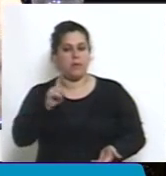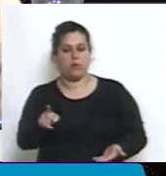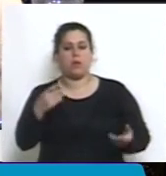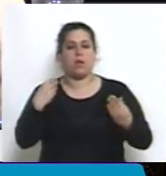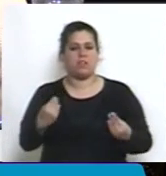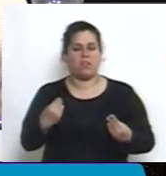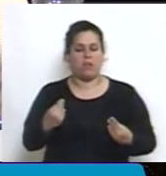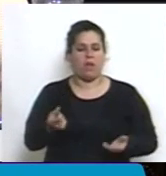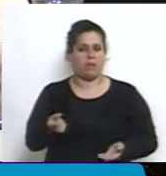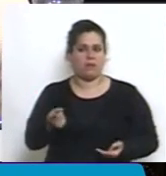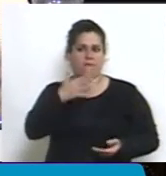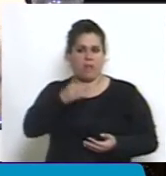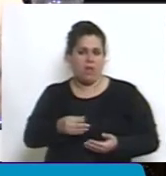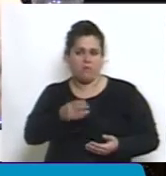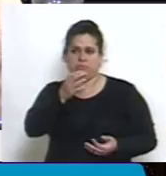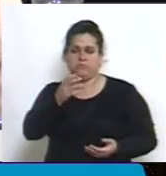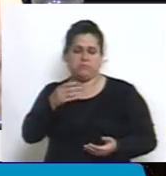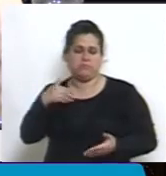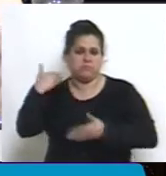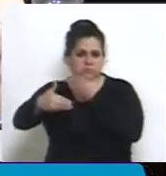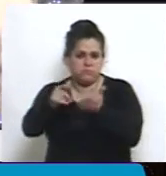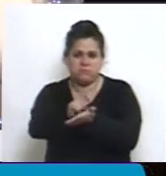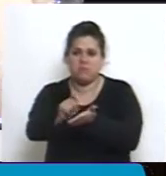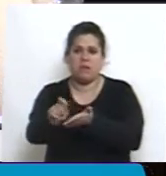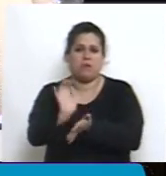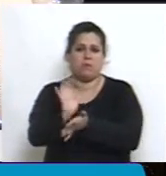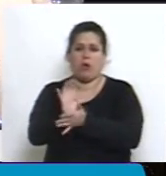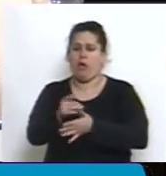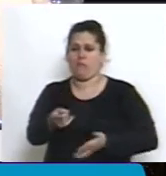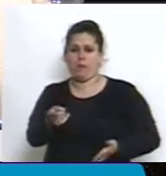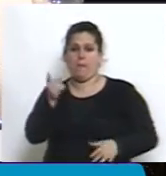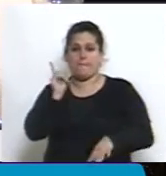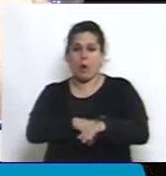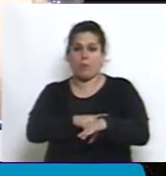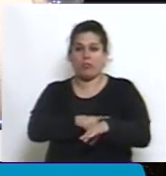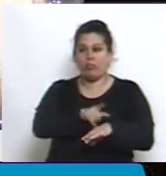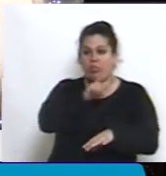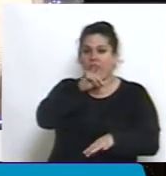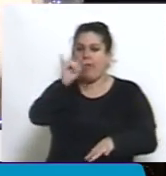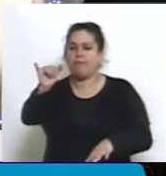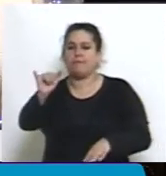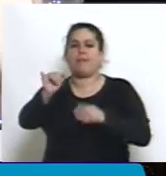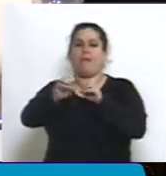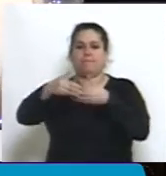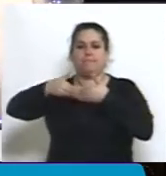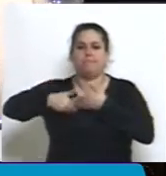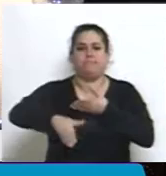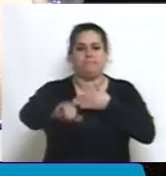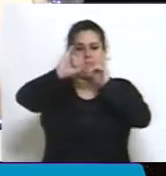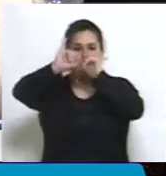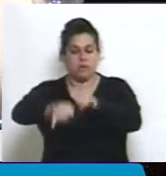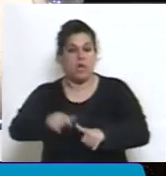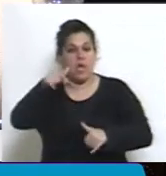los plazos de la prescripción van a comenzar a regir desde el momento de la denuncia. Y esto es un